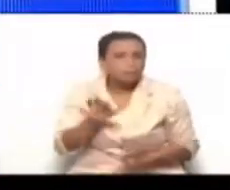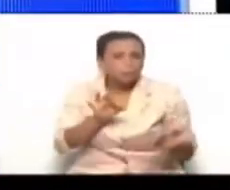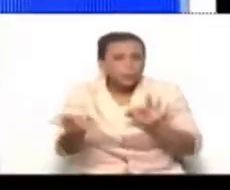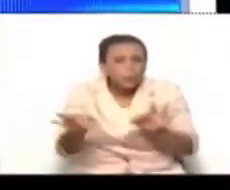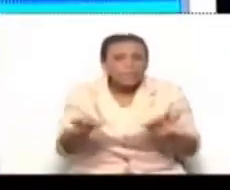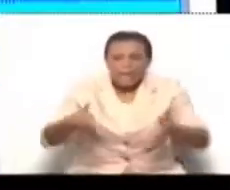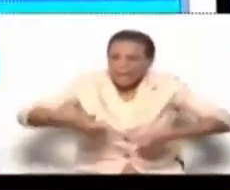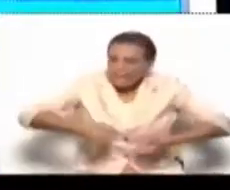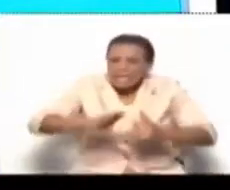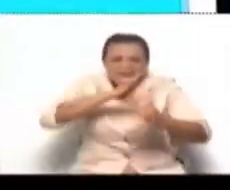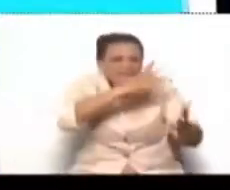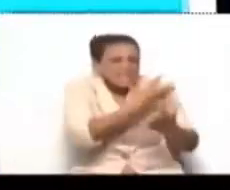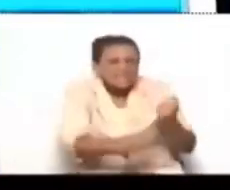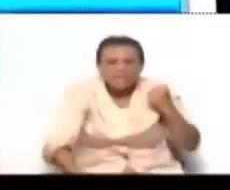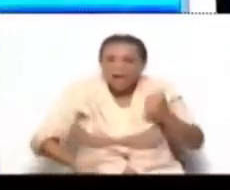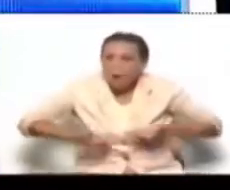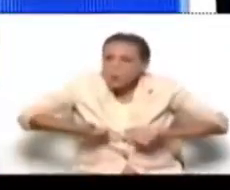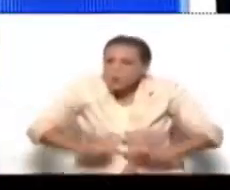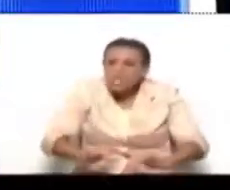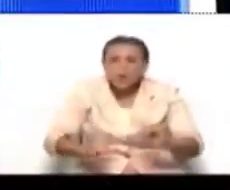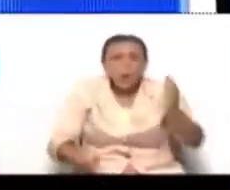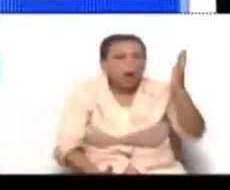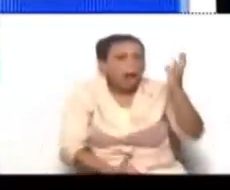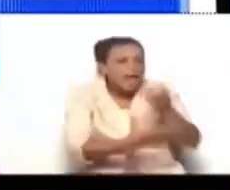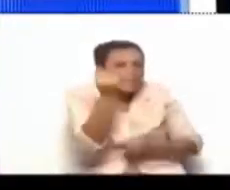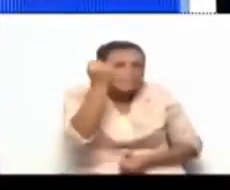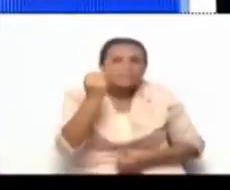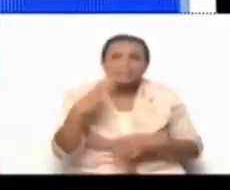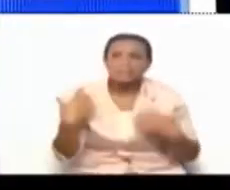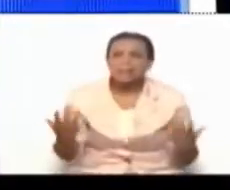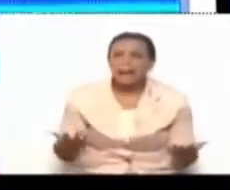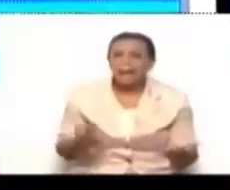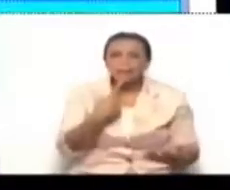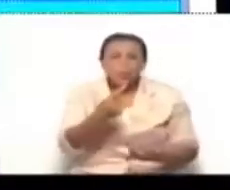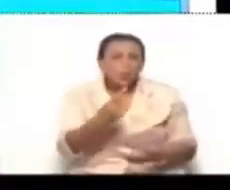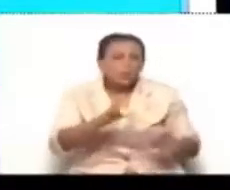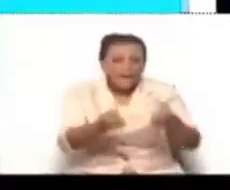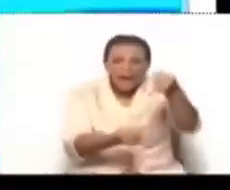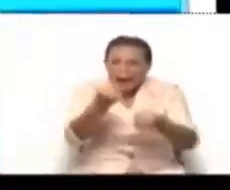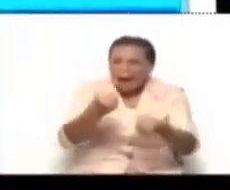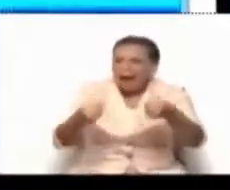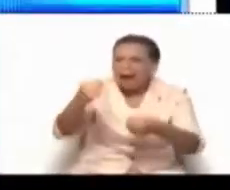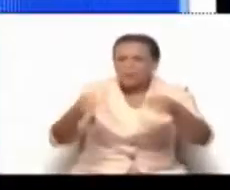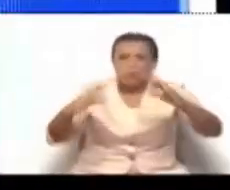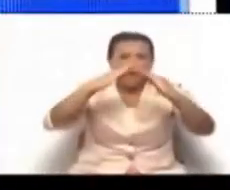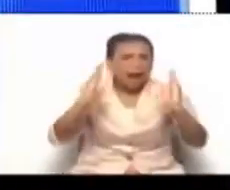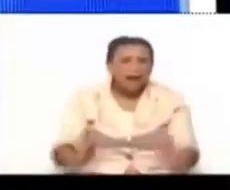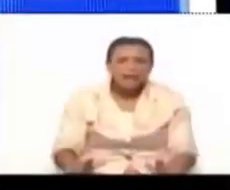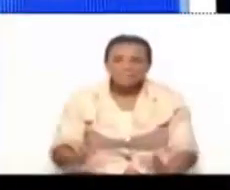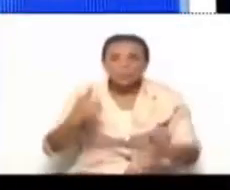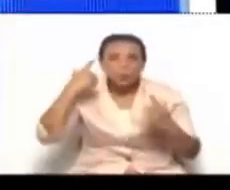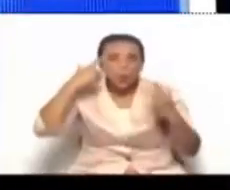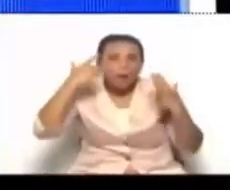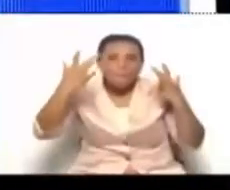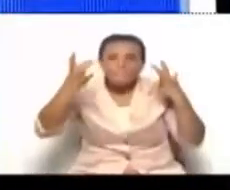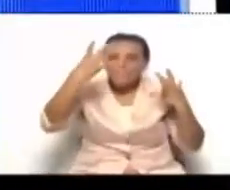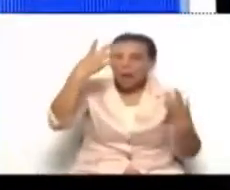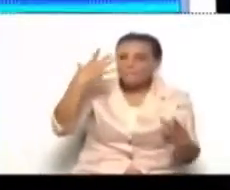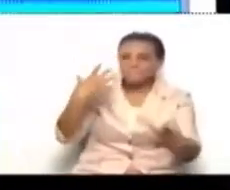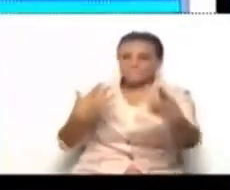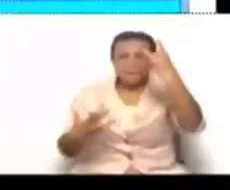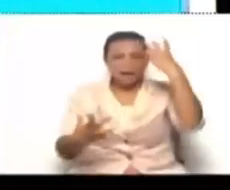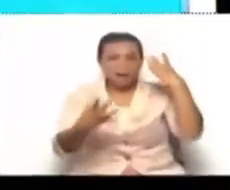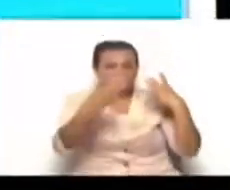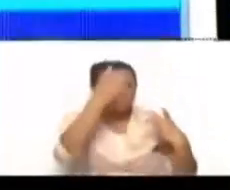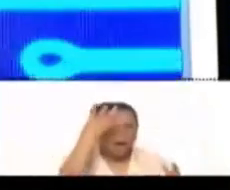hijos, lo de que con mis hijos no te metas, con lo de que te iban a quitar el carro, que te iban a quitar la casa? Todo eso son formas de